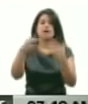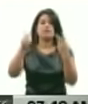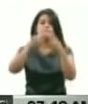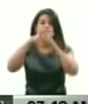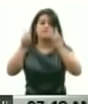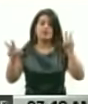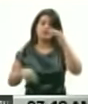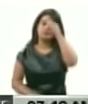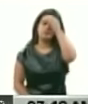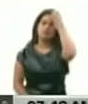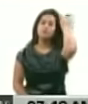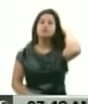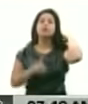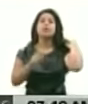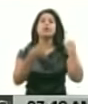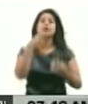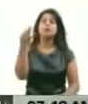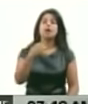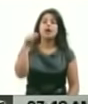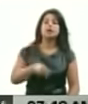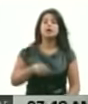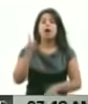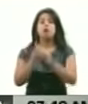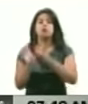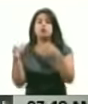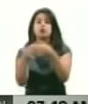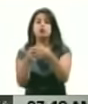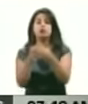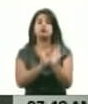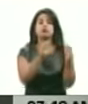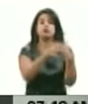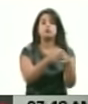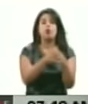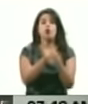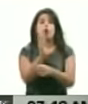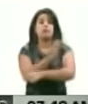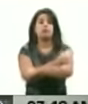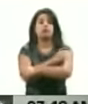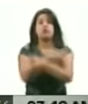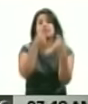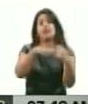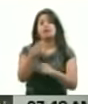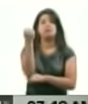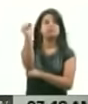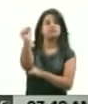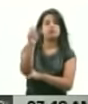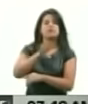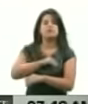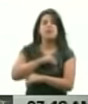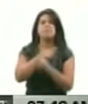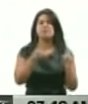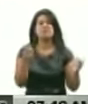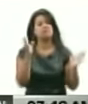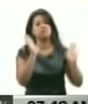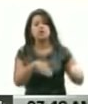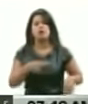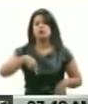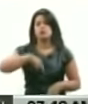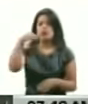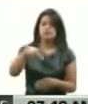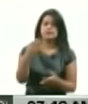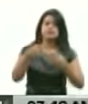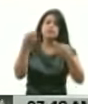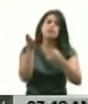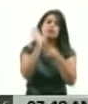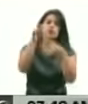que definitivamente sectores de la oposición quieren desconocer, pero que nosotros permanentemente le estamos diciendo al